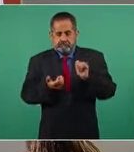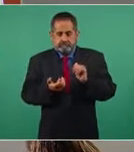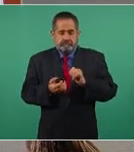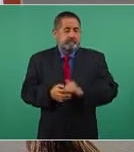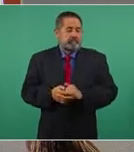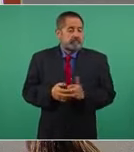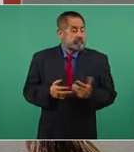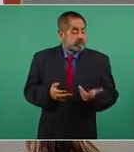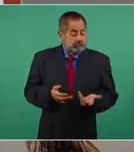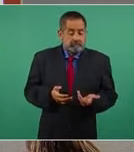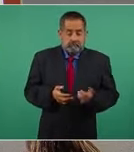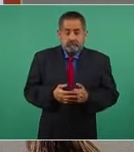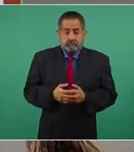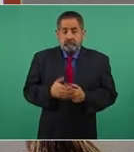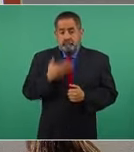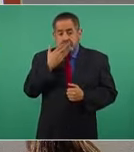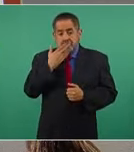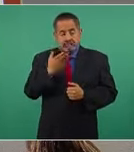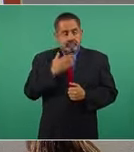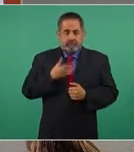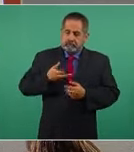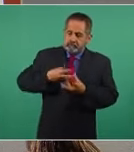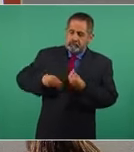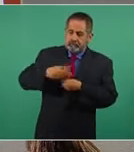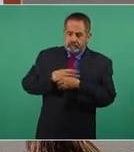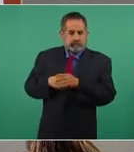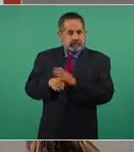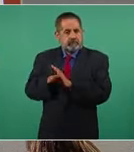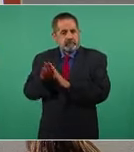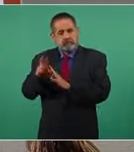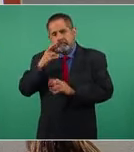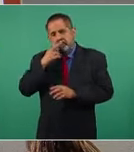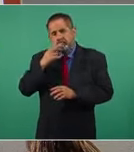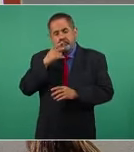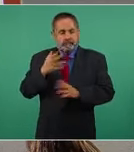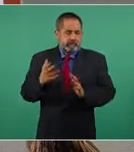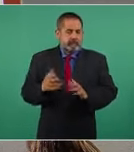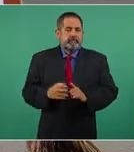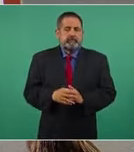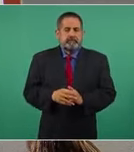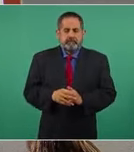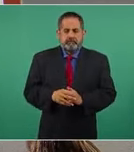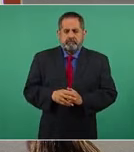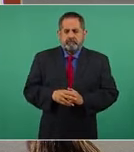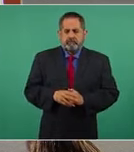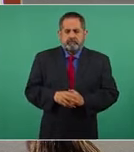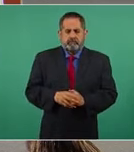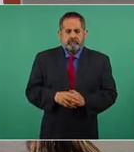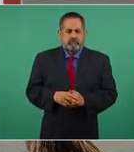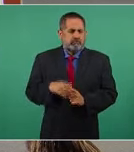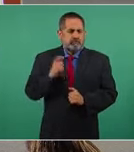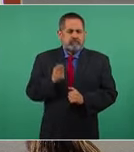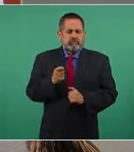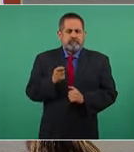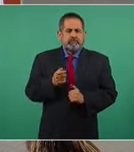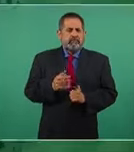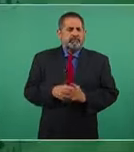Esto es una muestra de la recuperación. Y ya en cuanto a